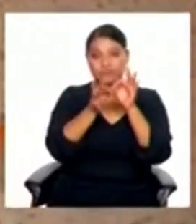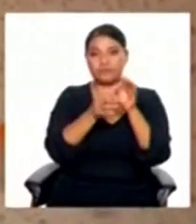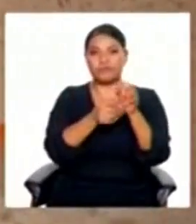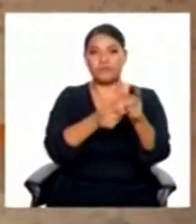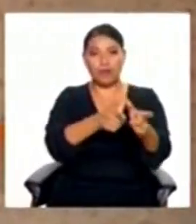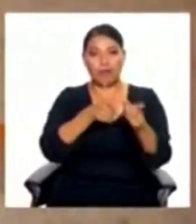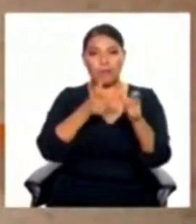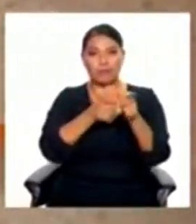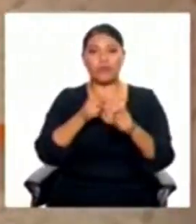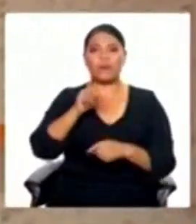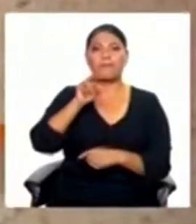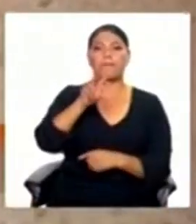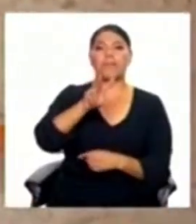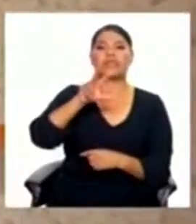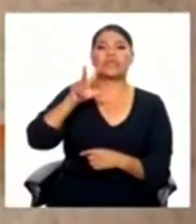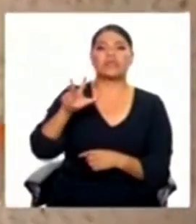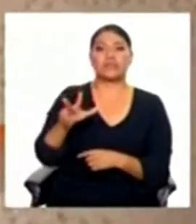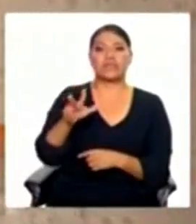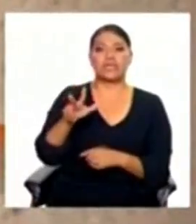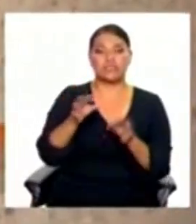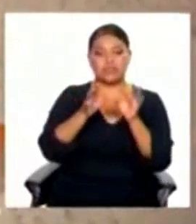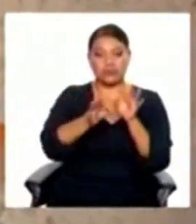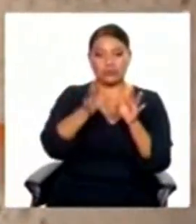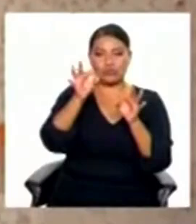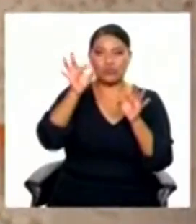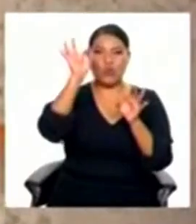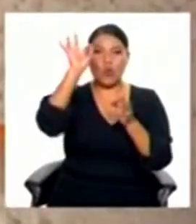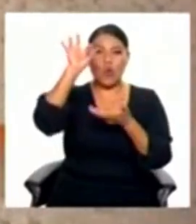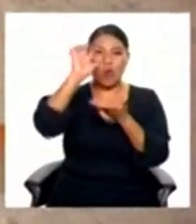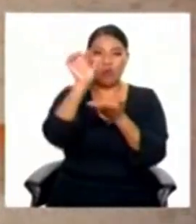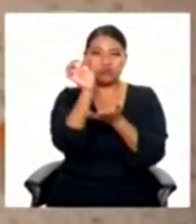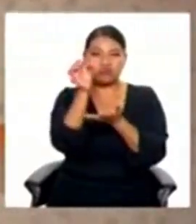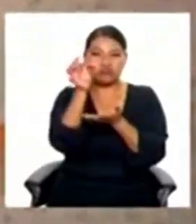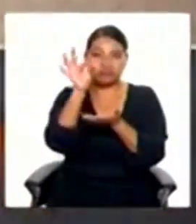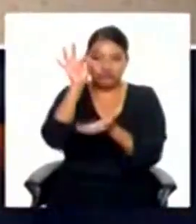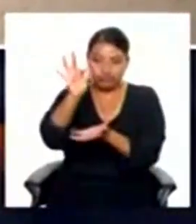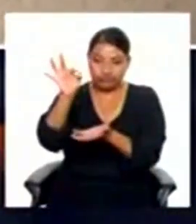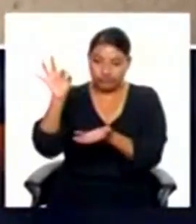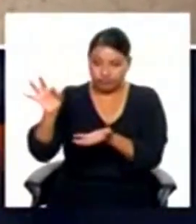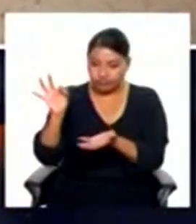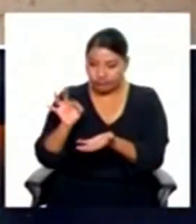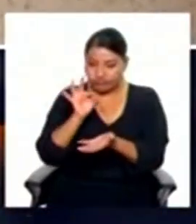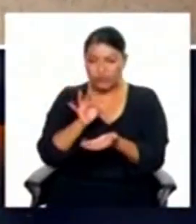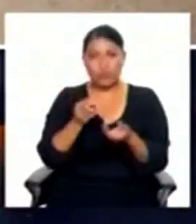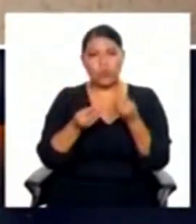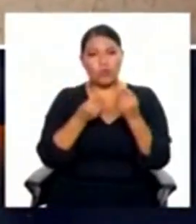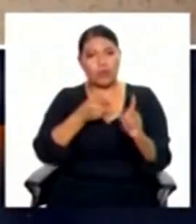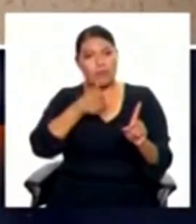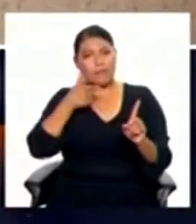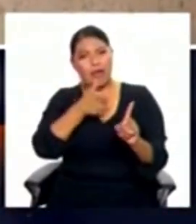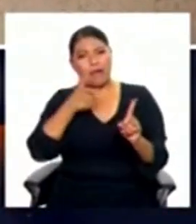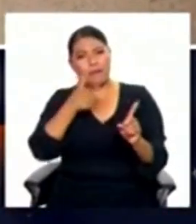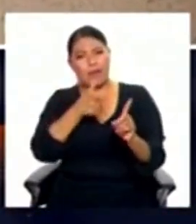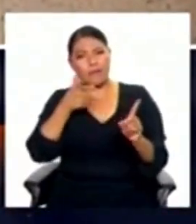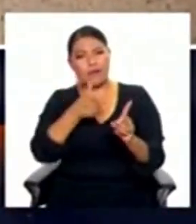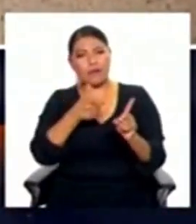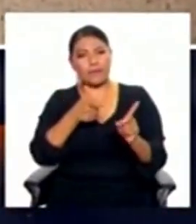contado 23. Eso nos da una idea de lo cruel, de lo